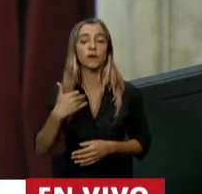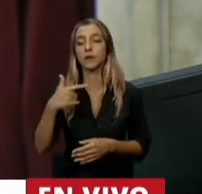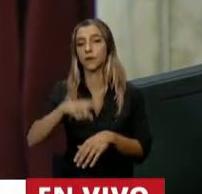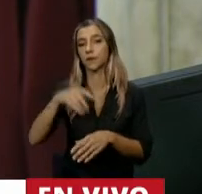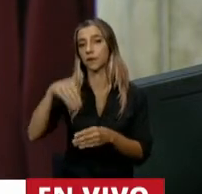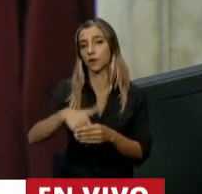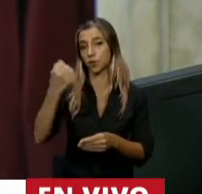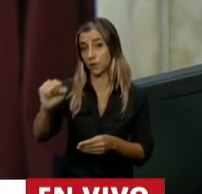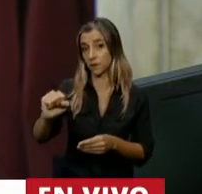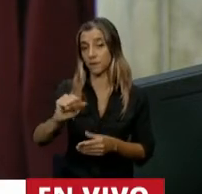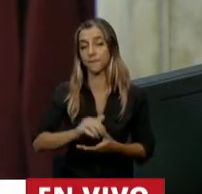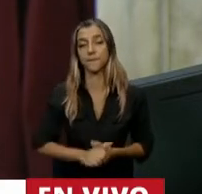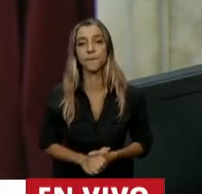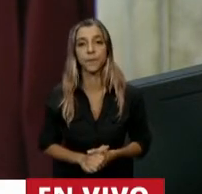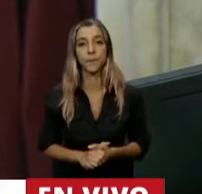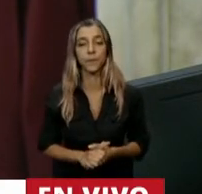Ausente a la hora de votar.